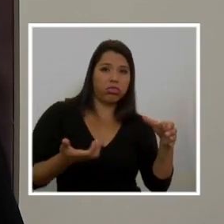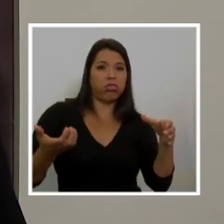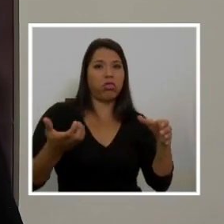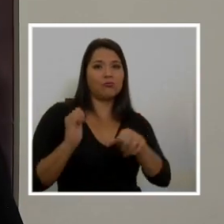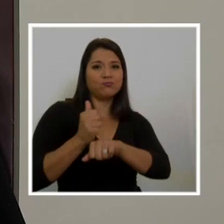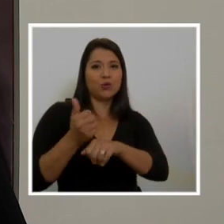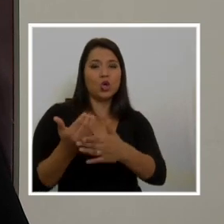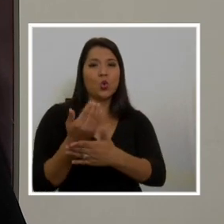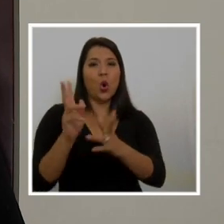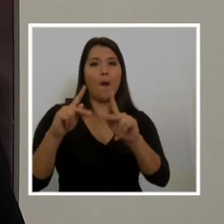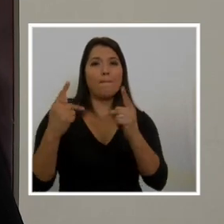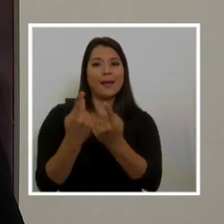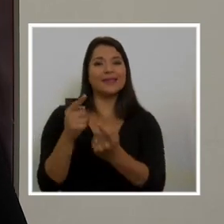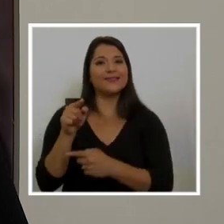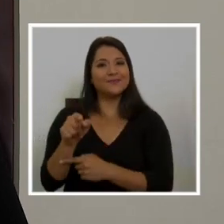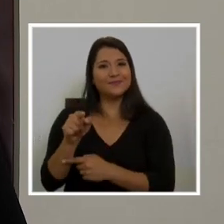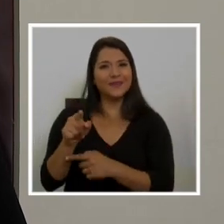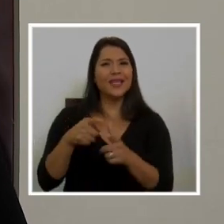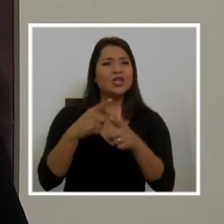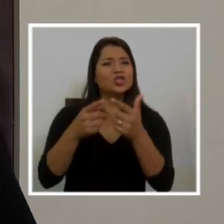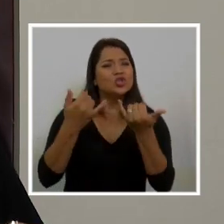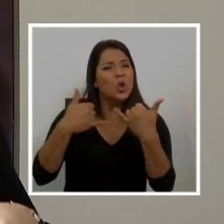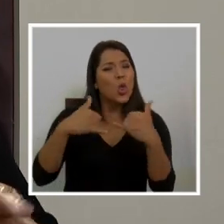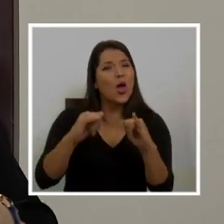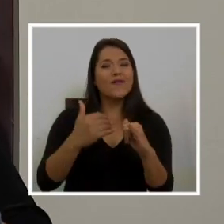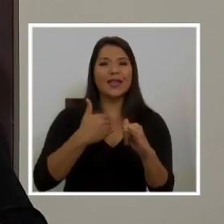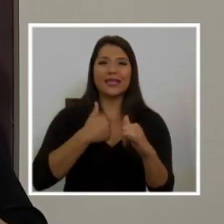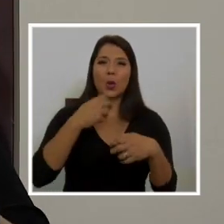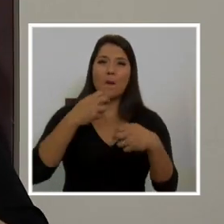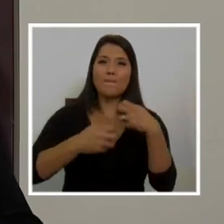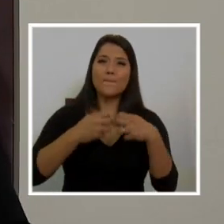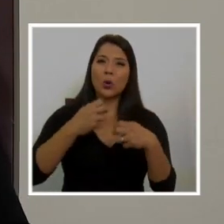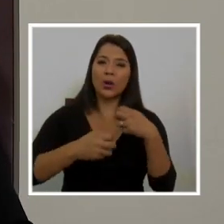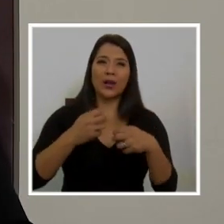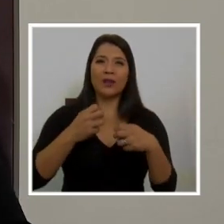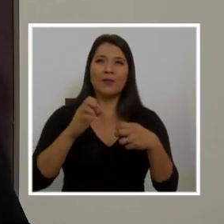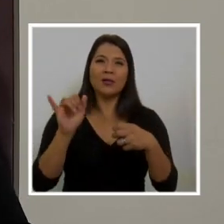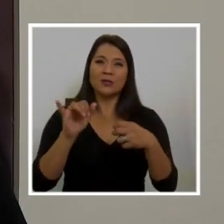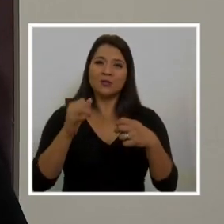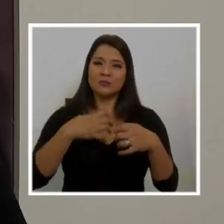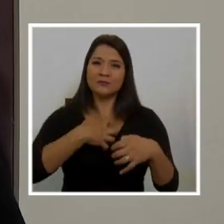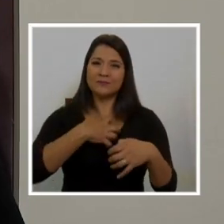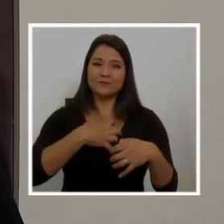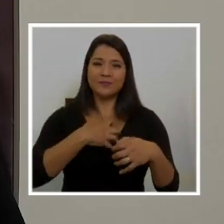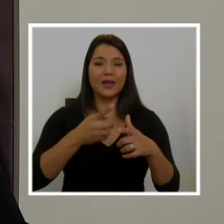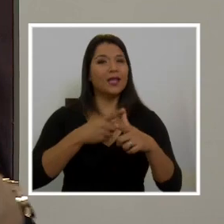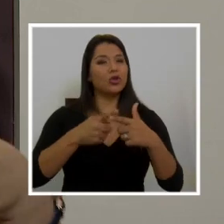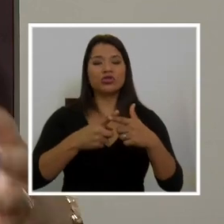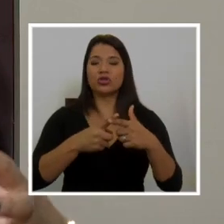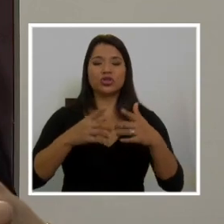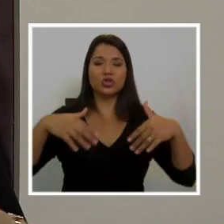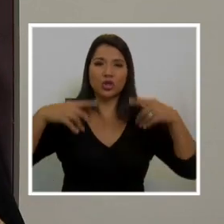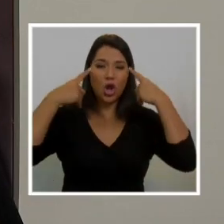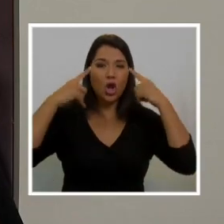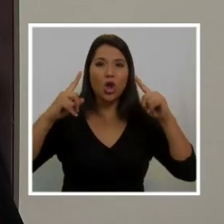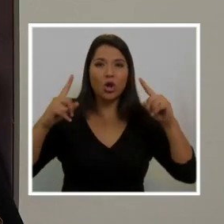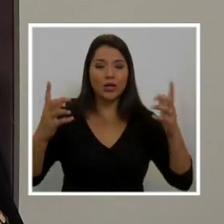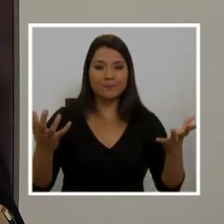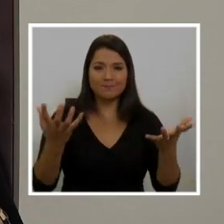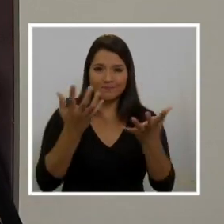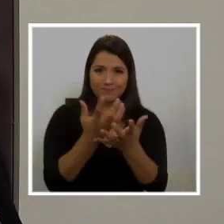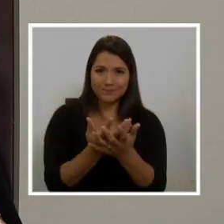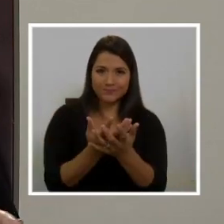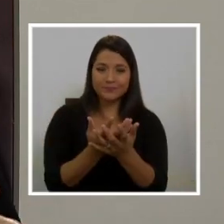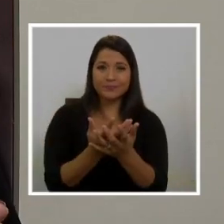que no se ha logrado recomponer, y que esos integrantes de Nueva República, de